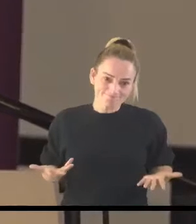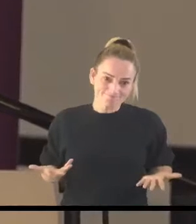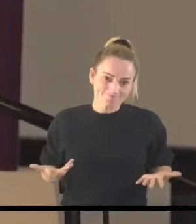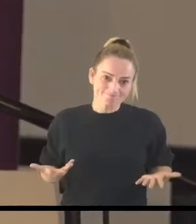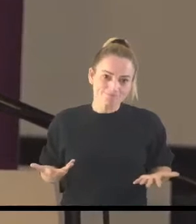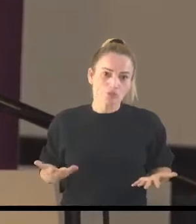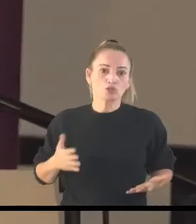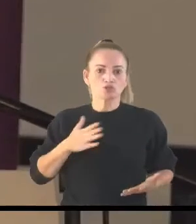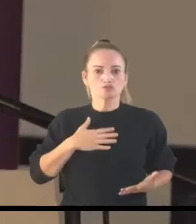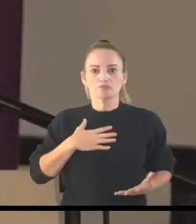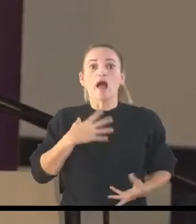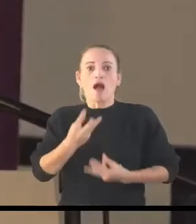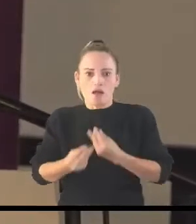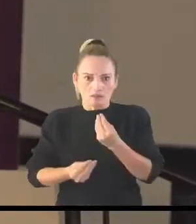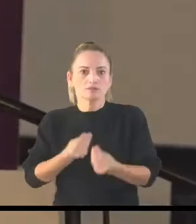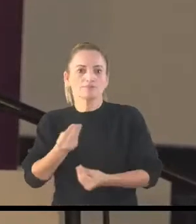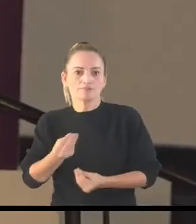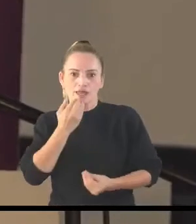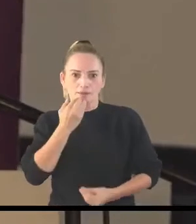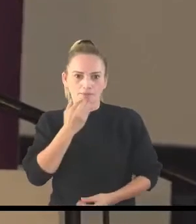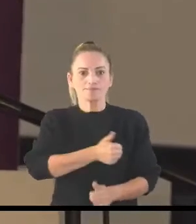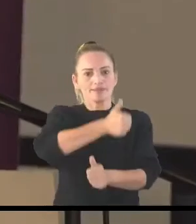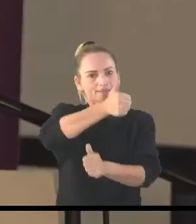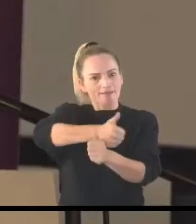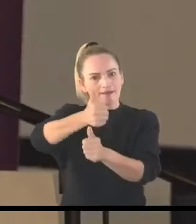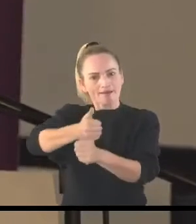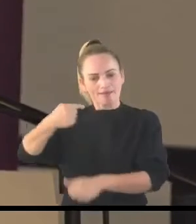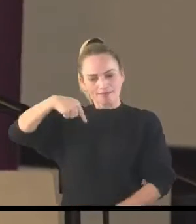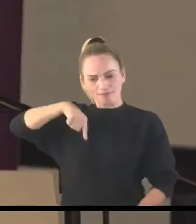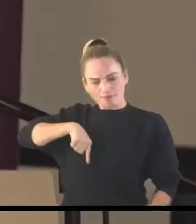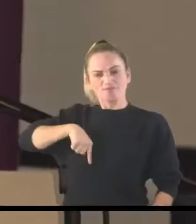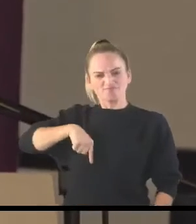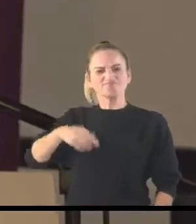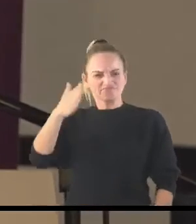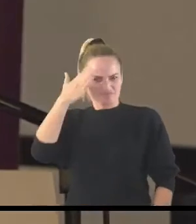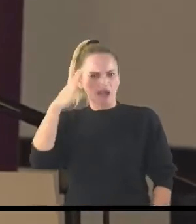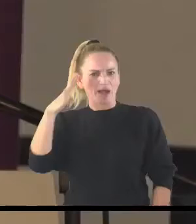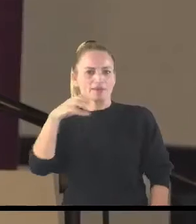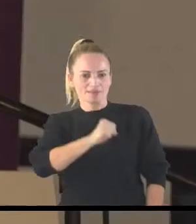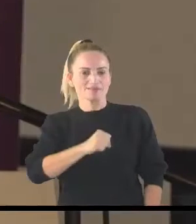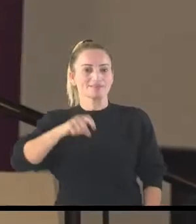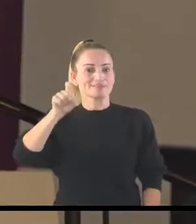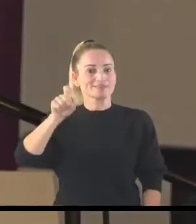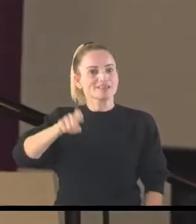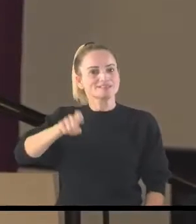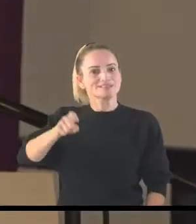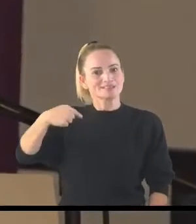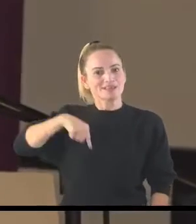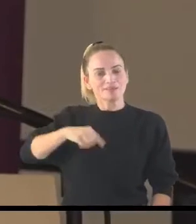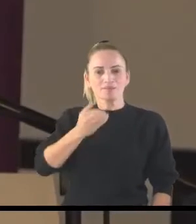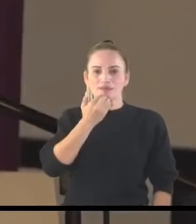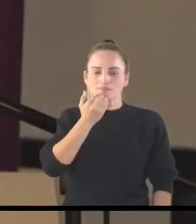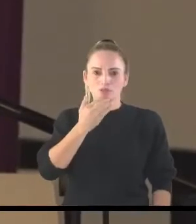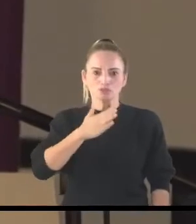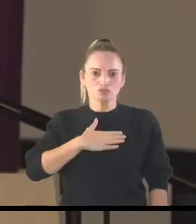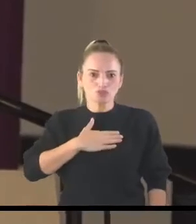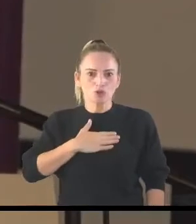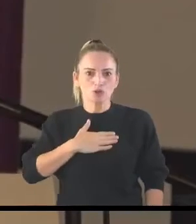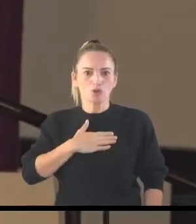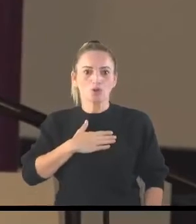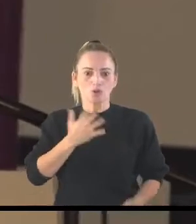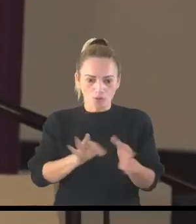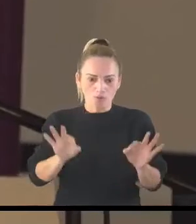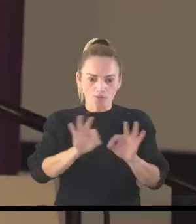pude haber hecho muchas cosas. Cada uno sabe las necesidades que tenemos. La necesidad que tenía yo era darle